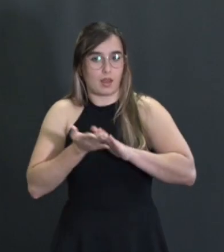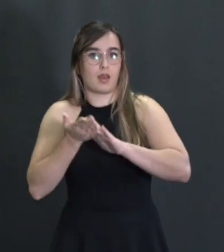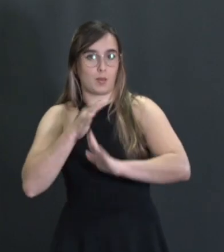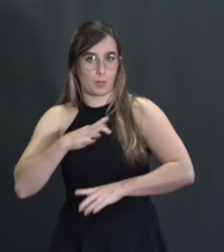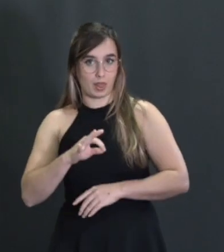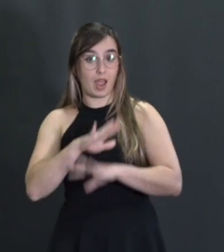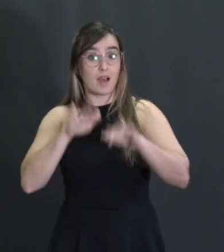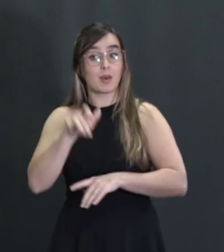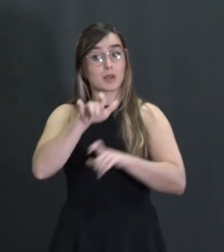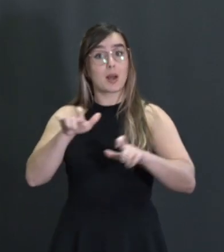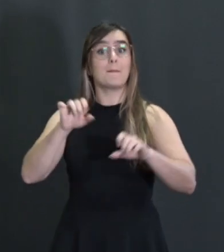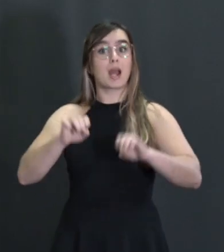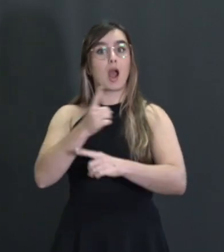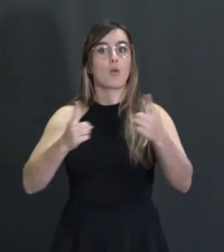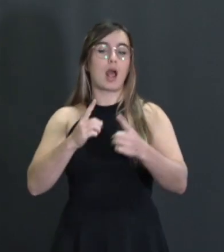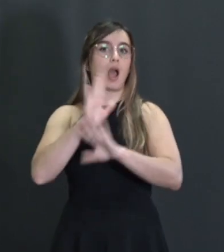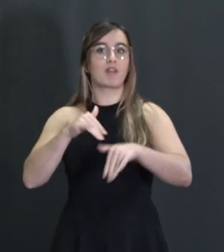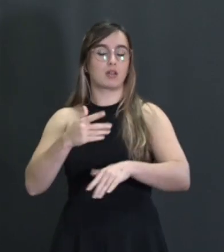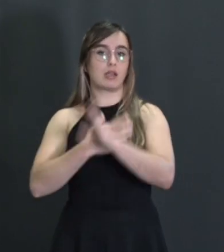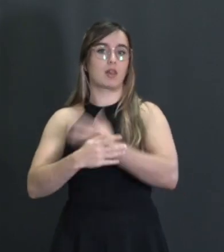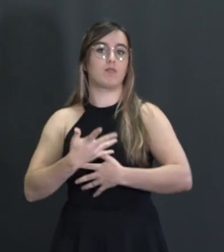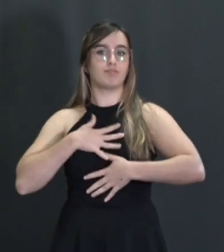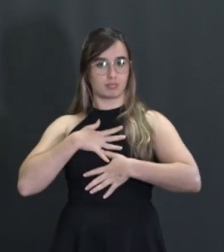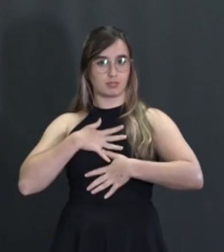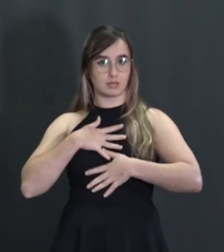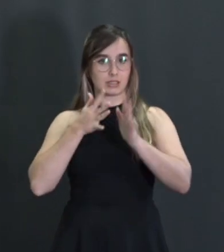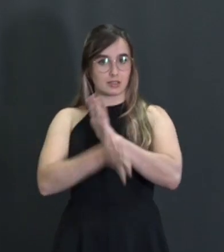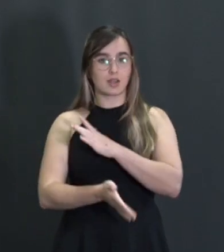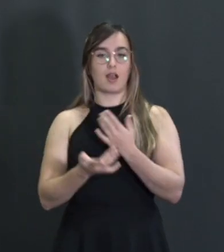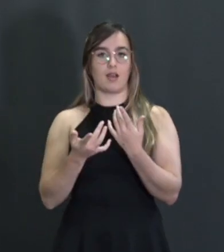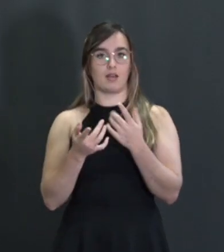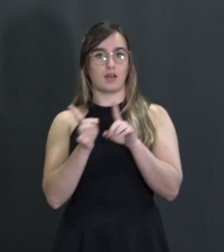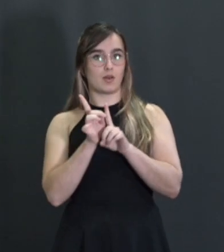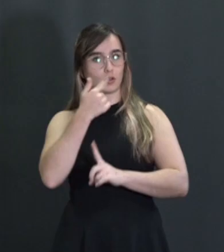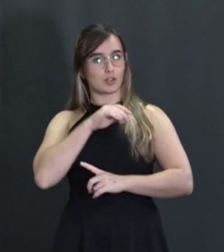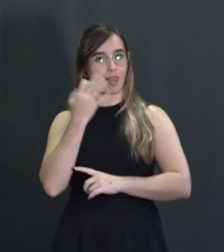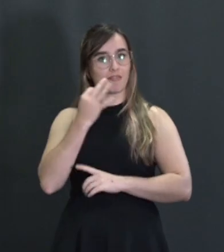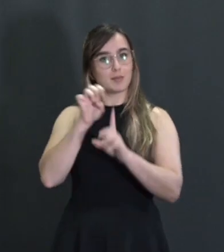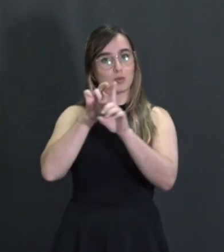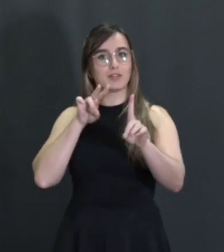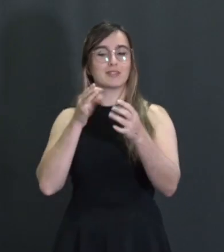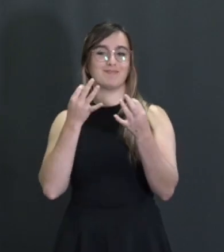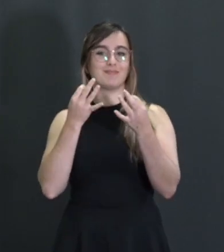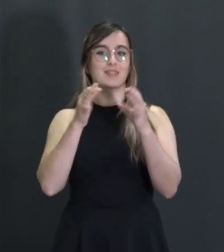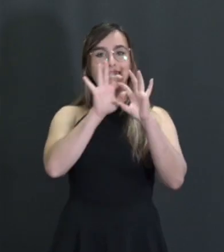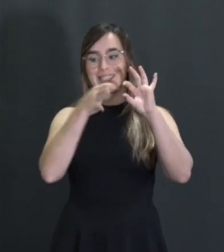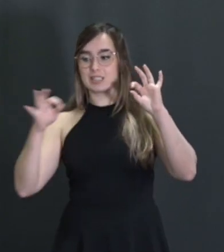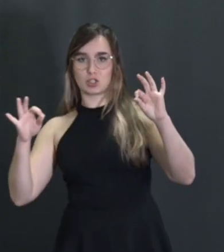adquieren una discapacidad. Sí, hay una interseccionalidad ahí muy claro, clara. Que tengamos que ver esto desde una óptica de la